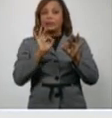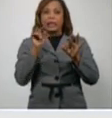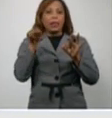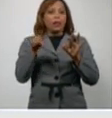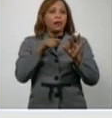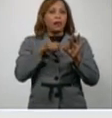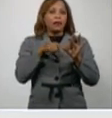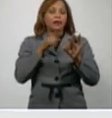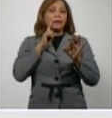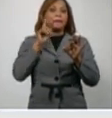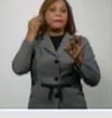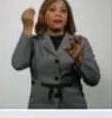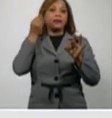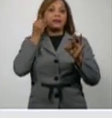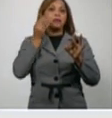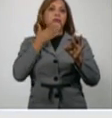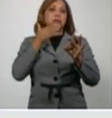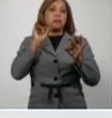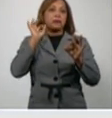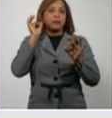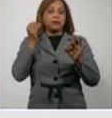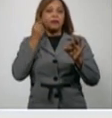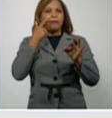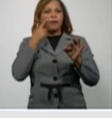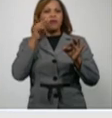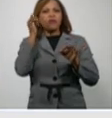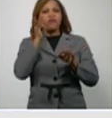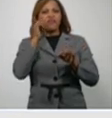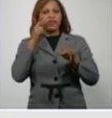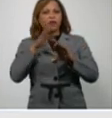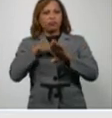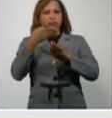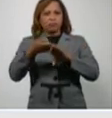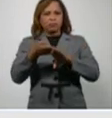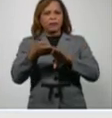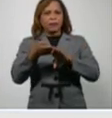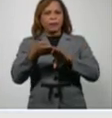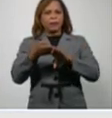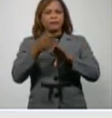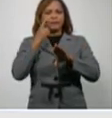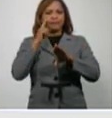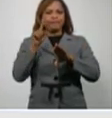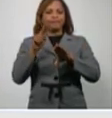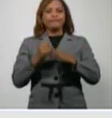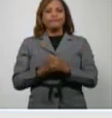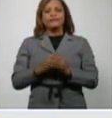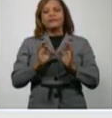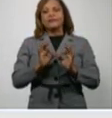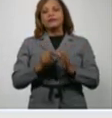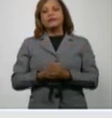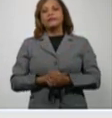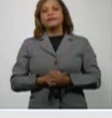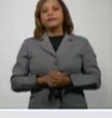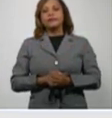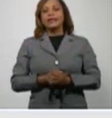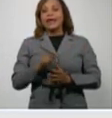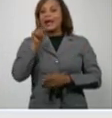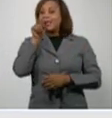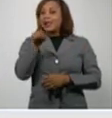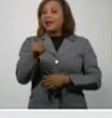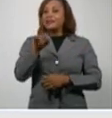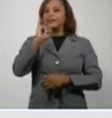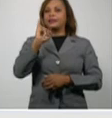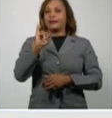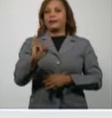creo que vamos a tener la oportunidad incluso de ver un reportaje. Así es, doctor. Se diagnostican 6 casos